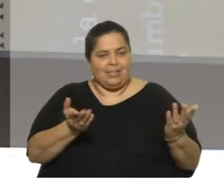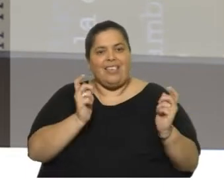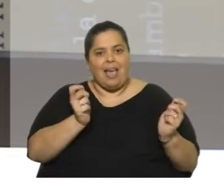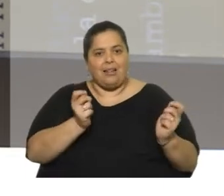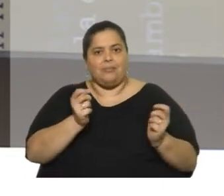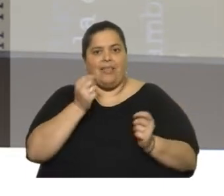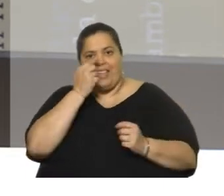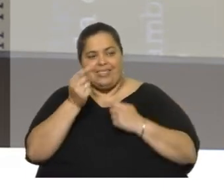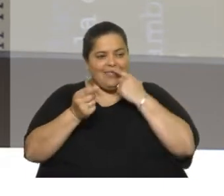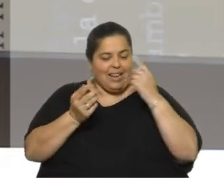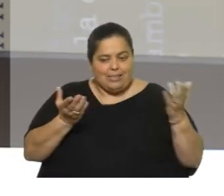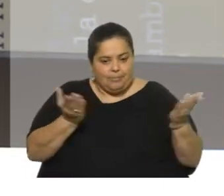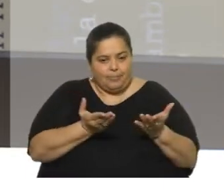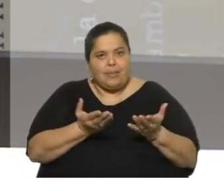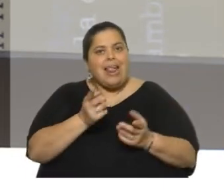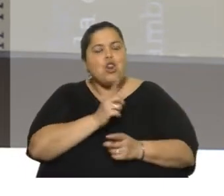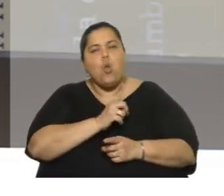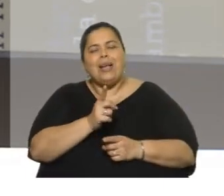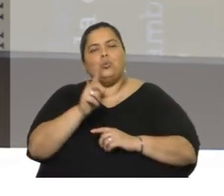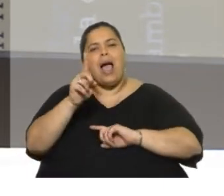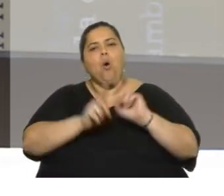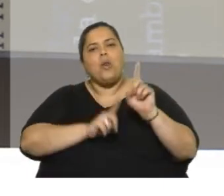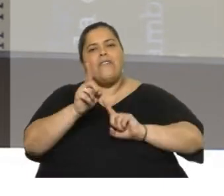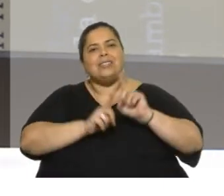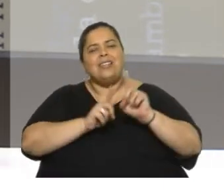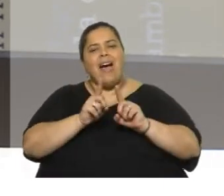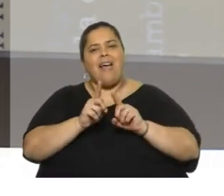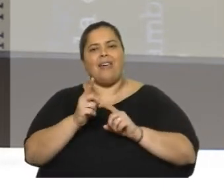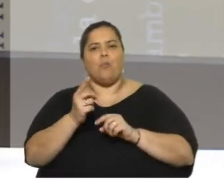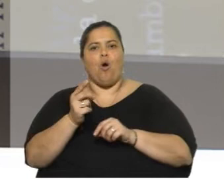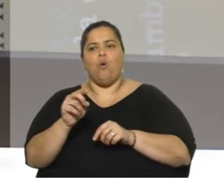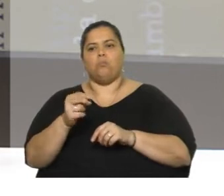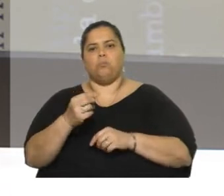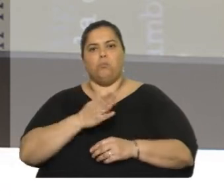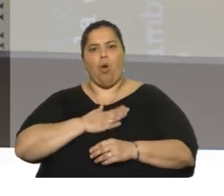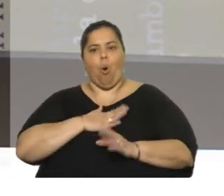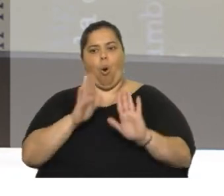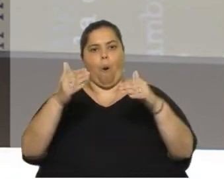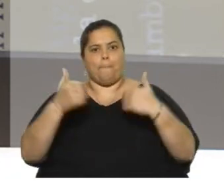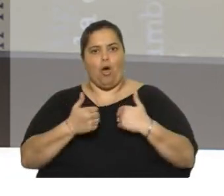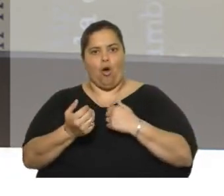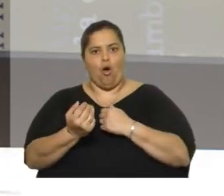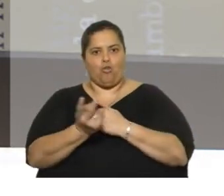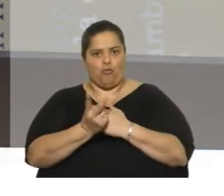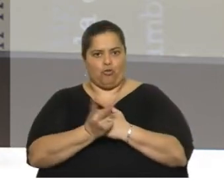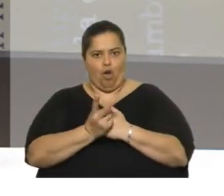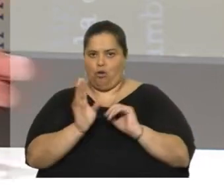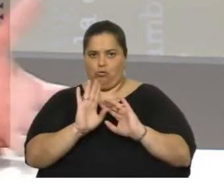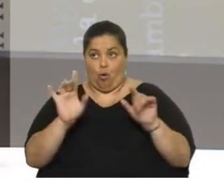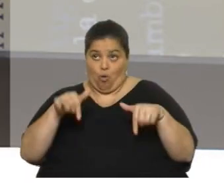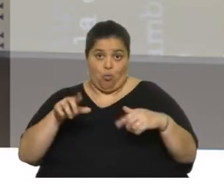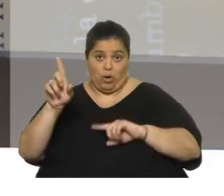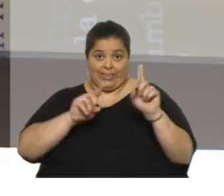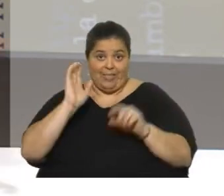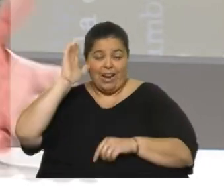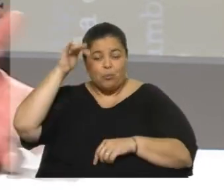son universidades autorreguladas, como nosotros estamos viendo, ¿no? Como la nuestra o como hay otras en el mundo, sino